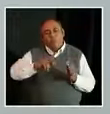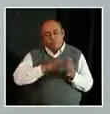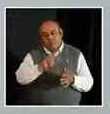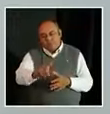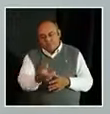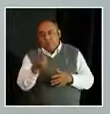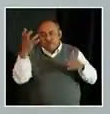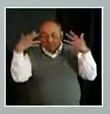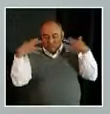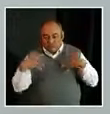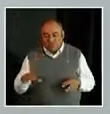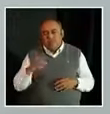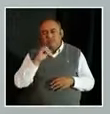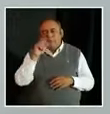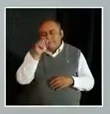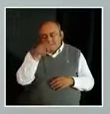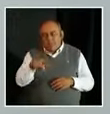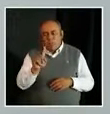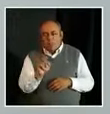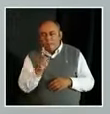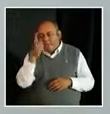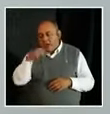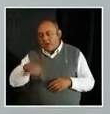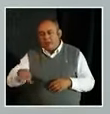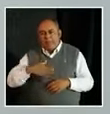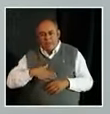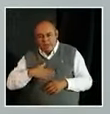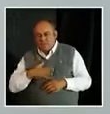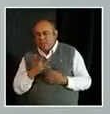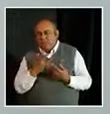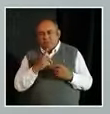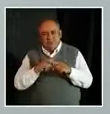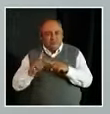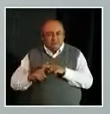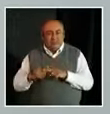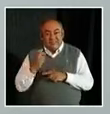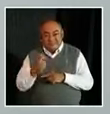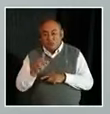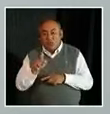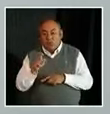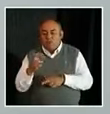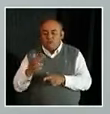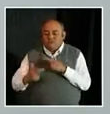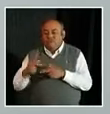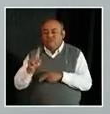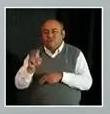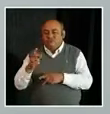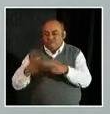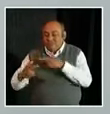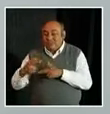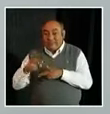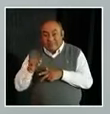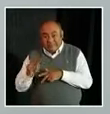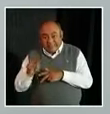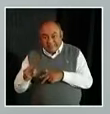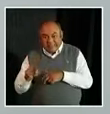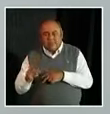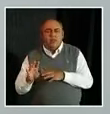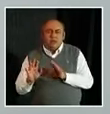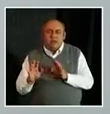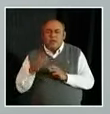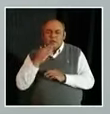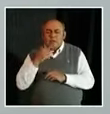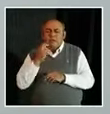regadera para el sanitario, entre muchas otras cosas. Esos ciudadanos de 100 han tenido una recompensa evidente en su